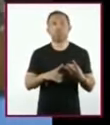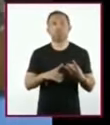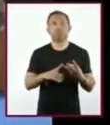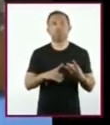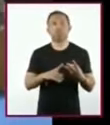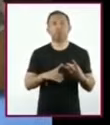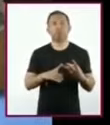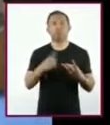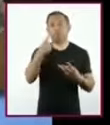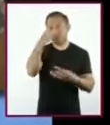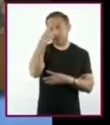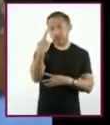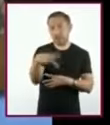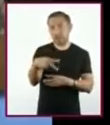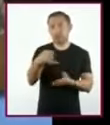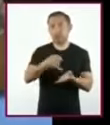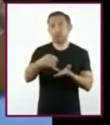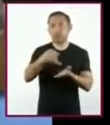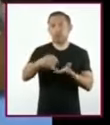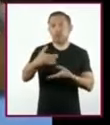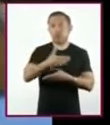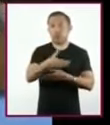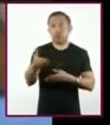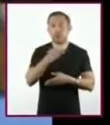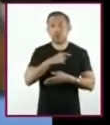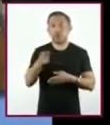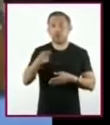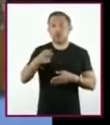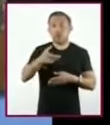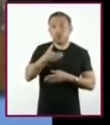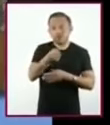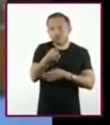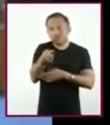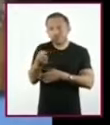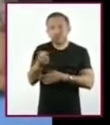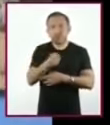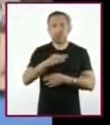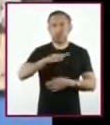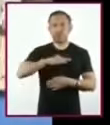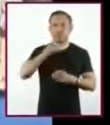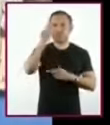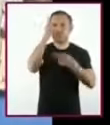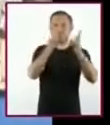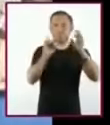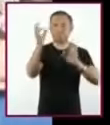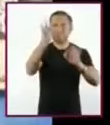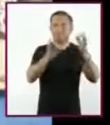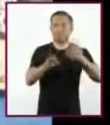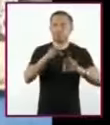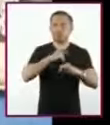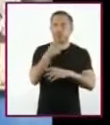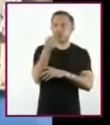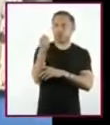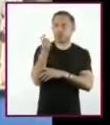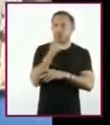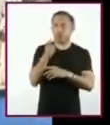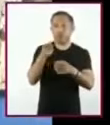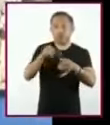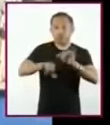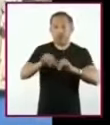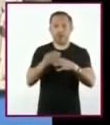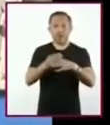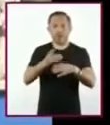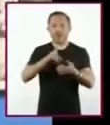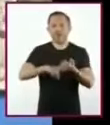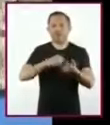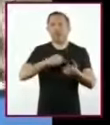agricultura, como el uso de plaguicidas y de fertilizantes, pero además de todo lo que nosotros desechamos, ¿sí? O sea, son toneladas y toneladas